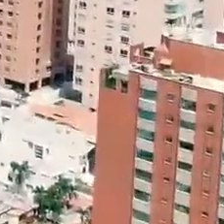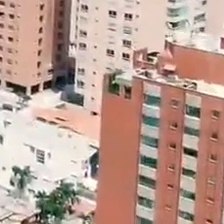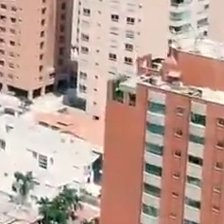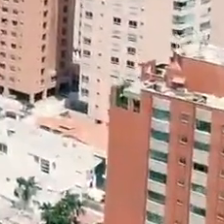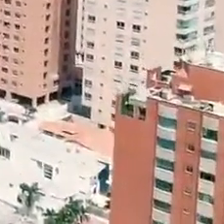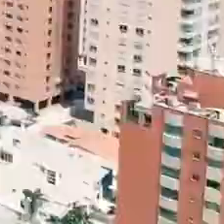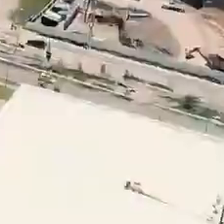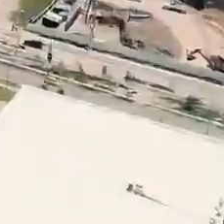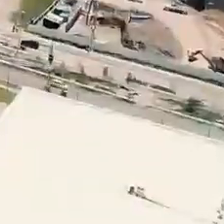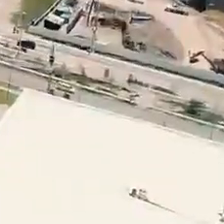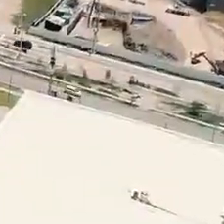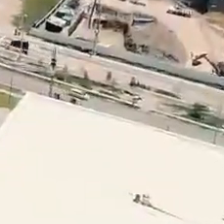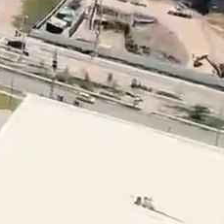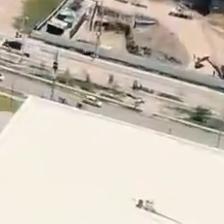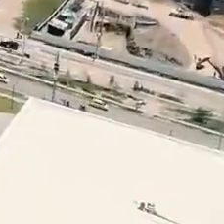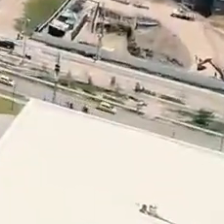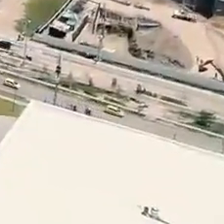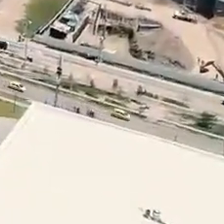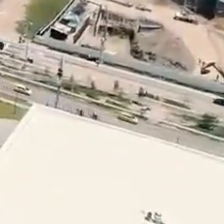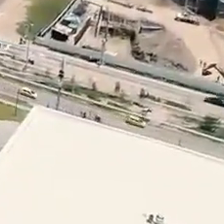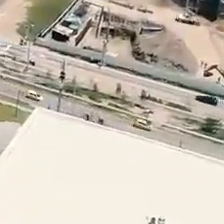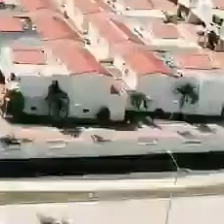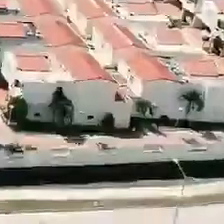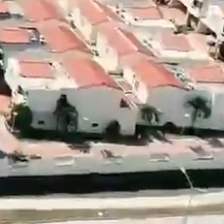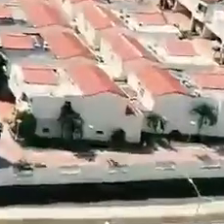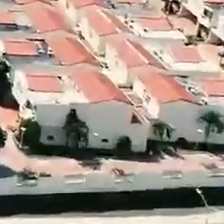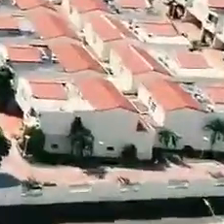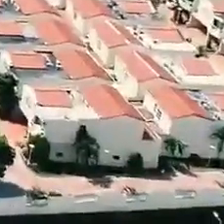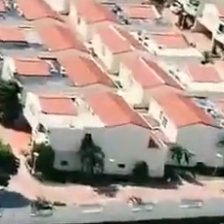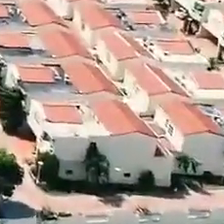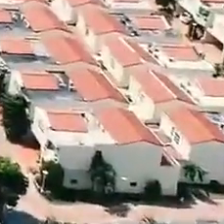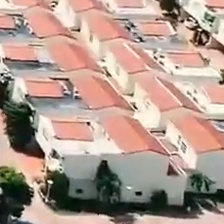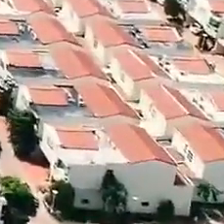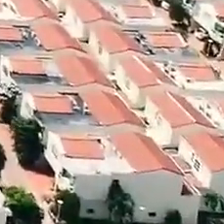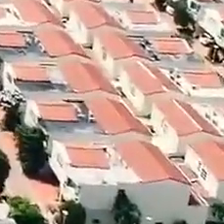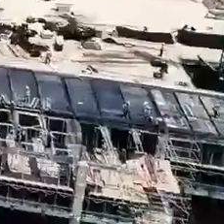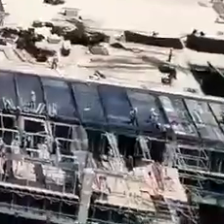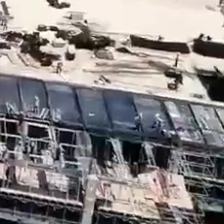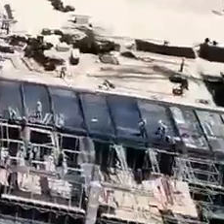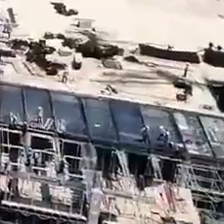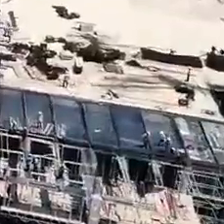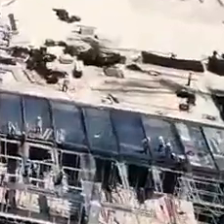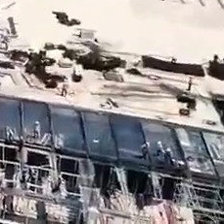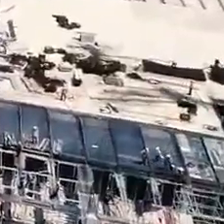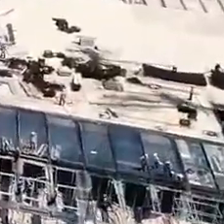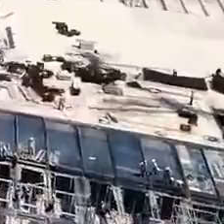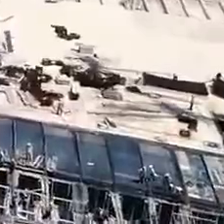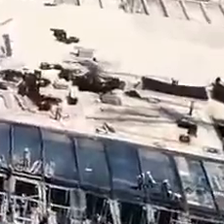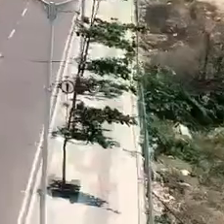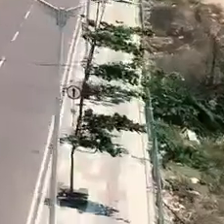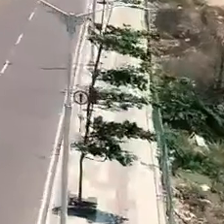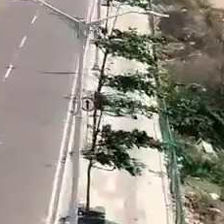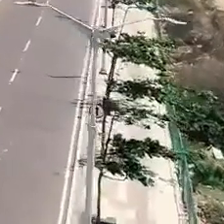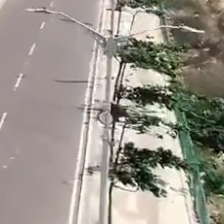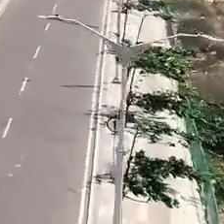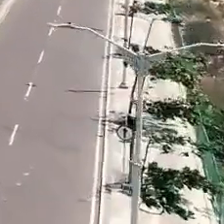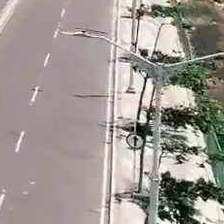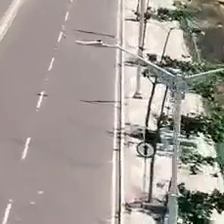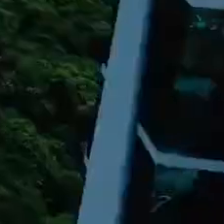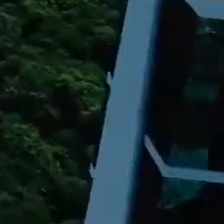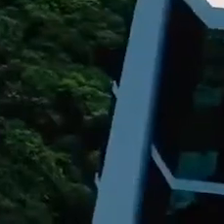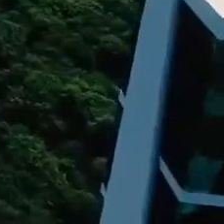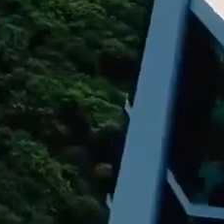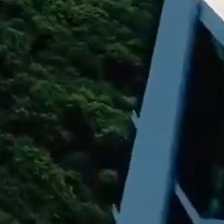El desafío más significativo para Barranquilla en los próximos años es ampliar esa visión de futuro que le permita continuar la dinámica de su